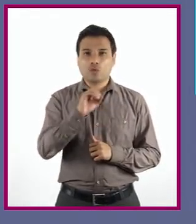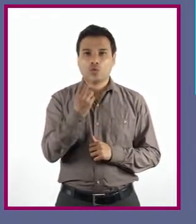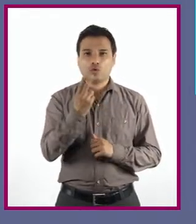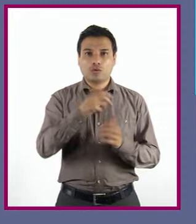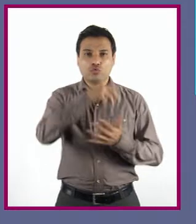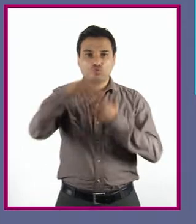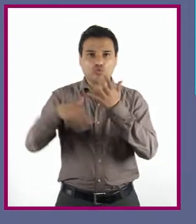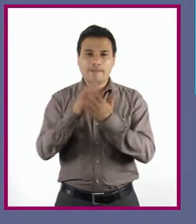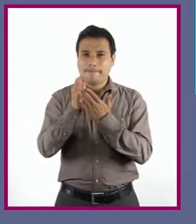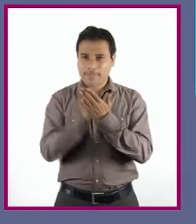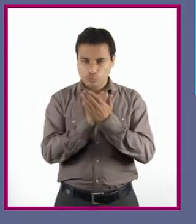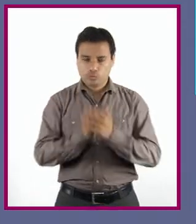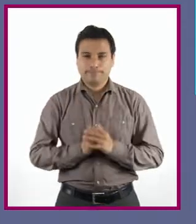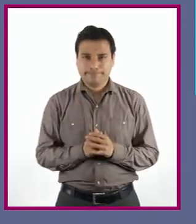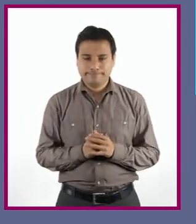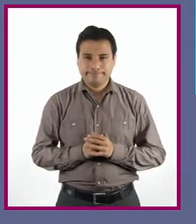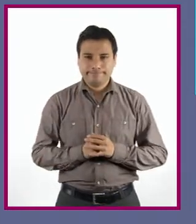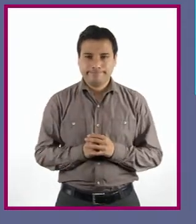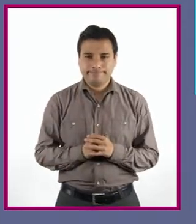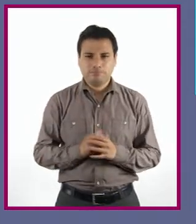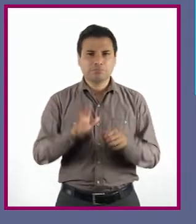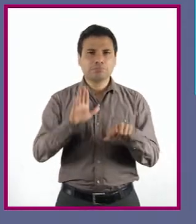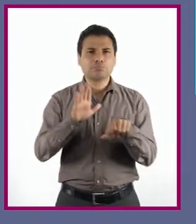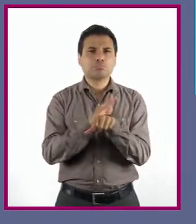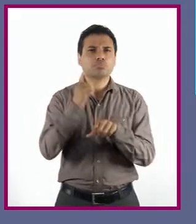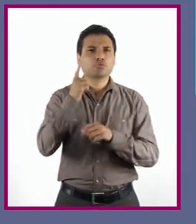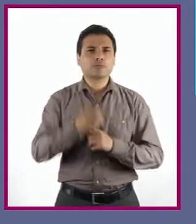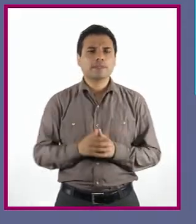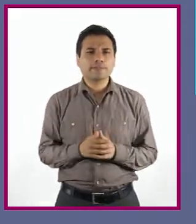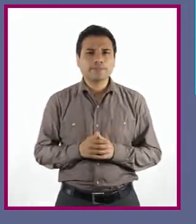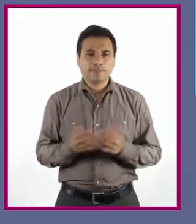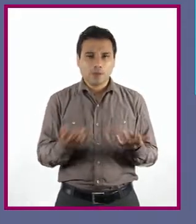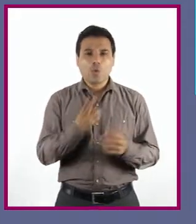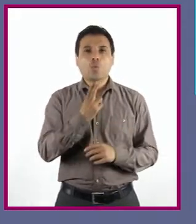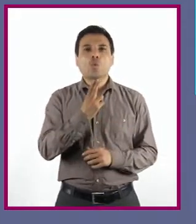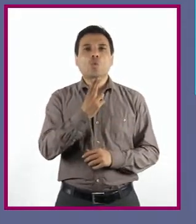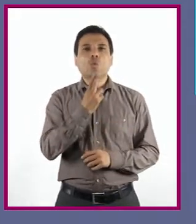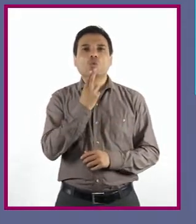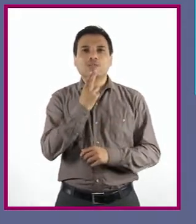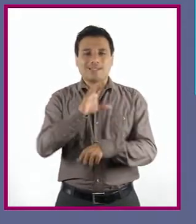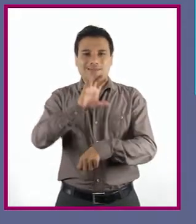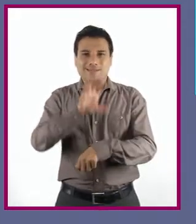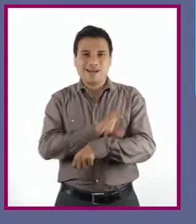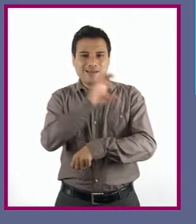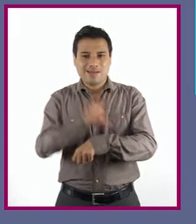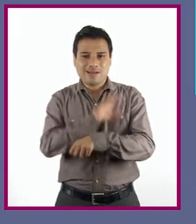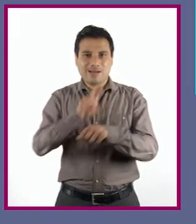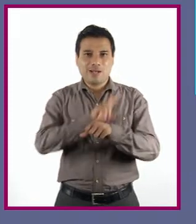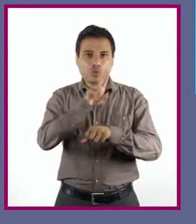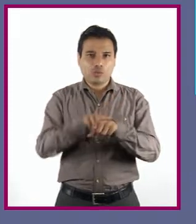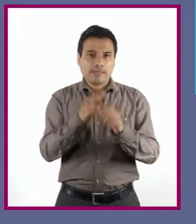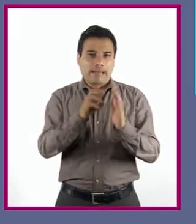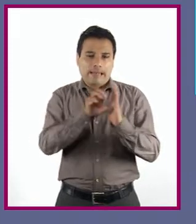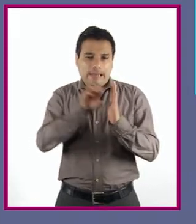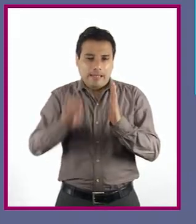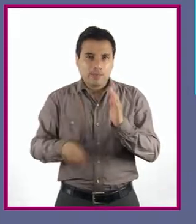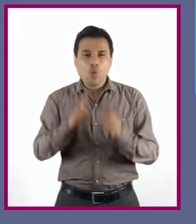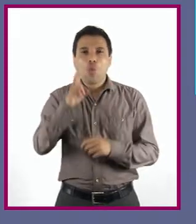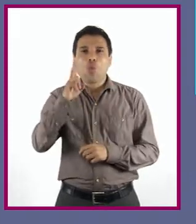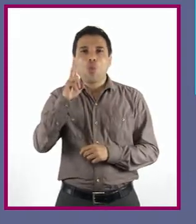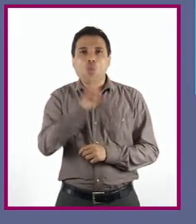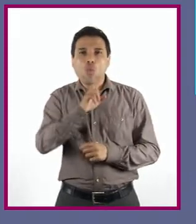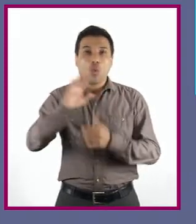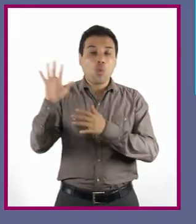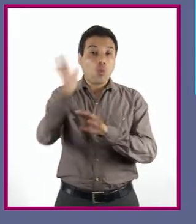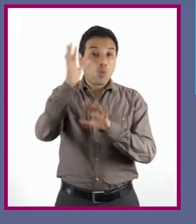de carbono a la atmósfera, debido a que aprovechan la energía de la naturaleza, como el viento, que se traduce